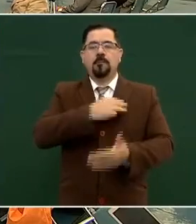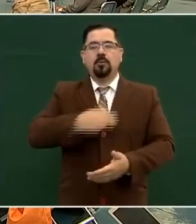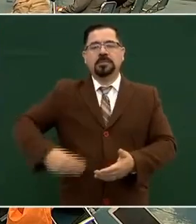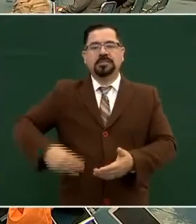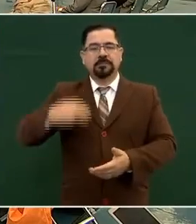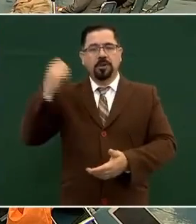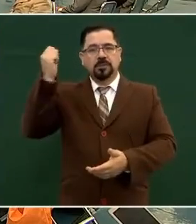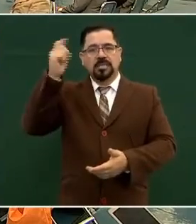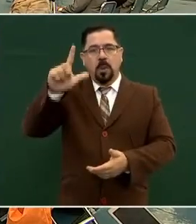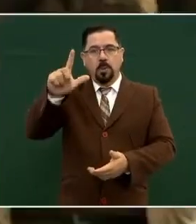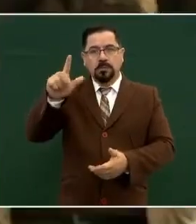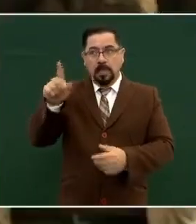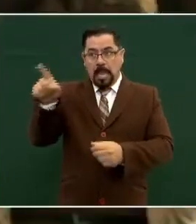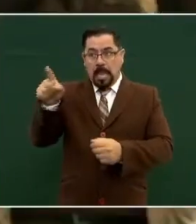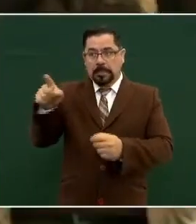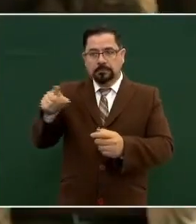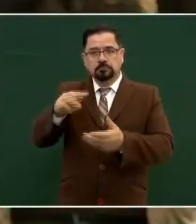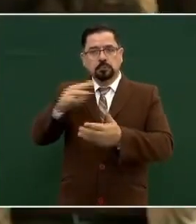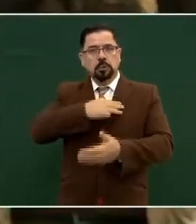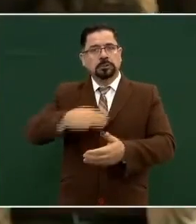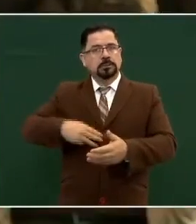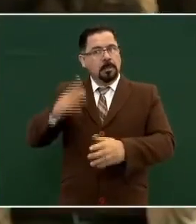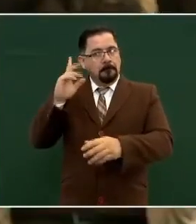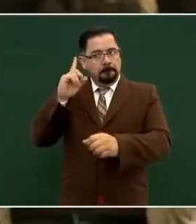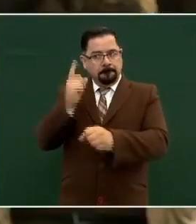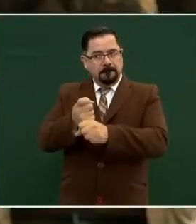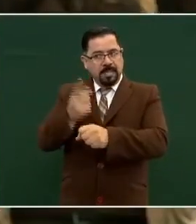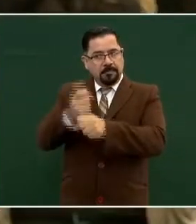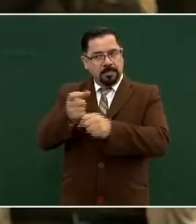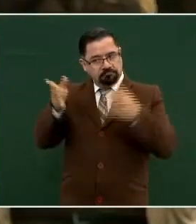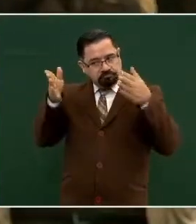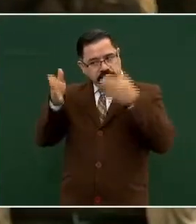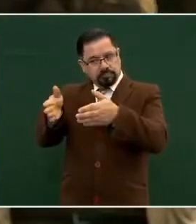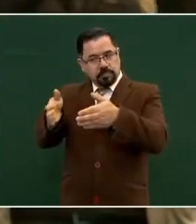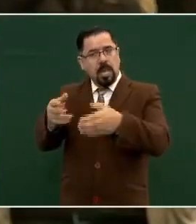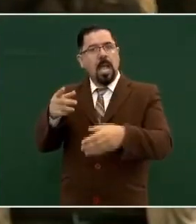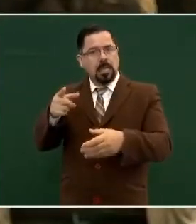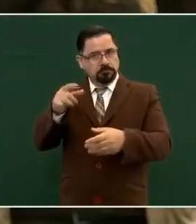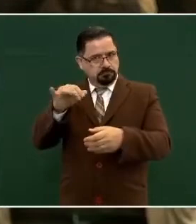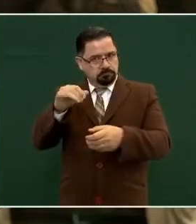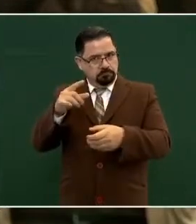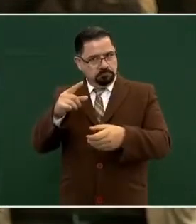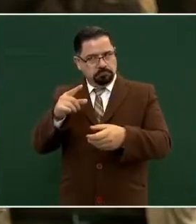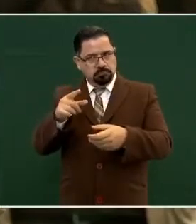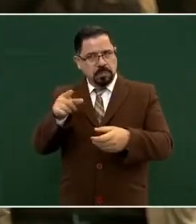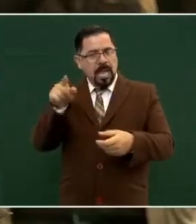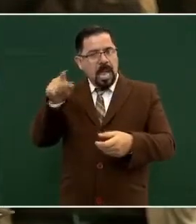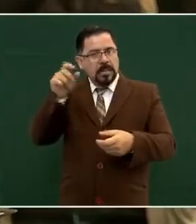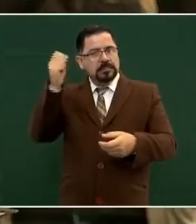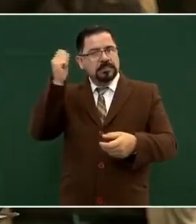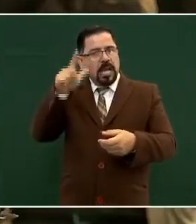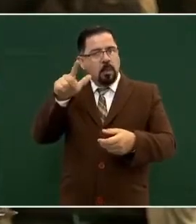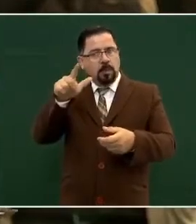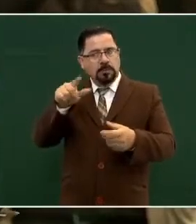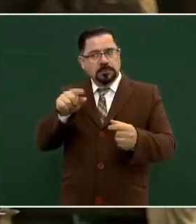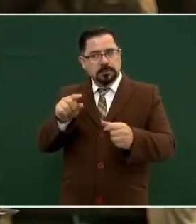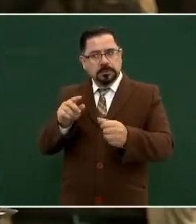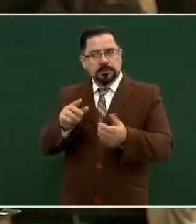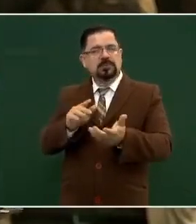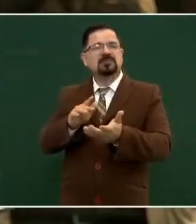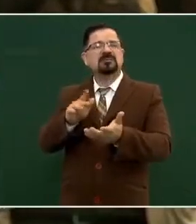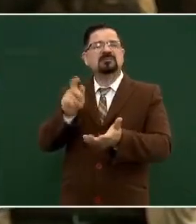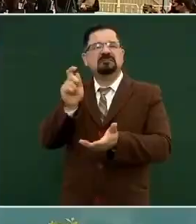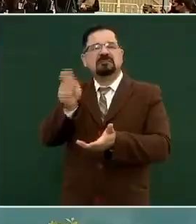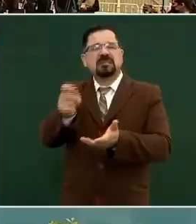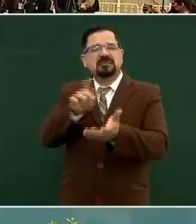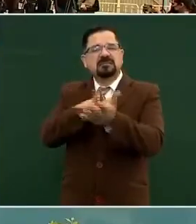prioritarios. Si esto va a ser así, si ya se va a incluir San Luis Río Colorado, qué va a significar